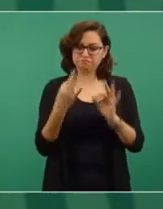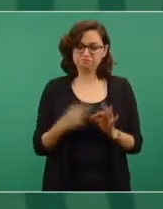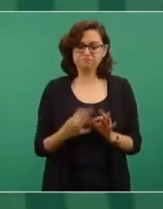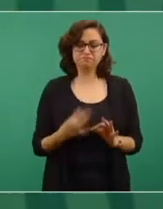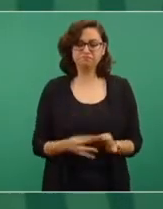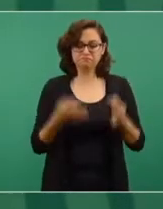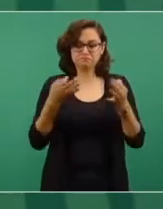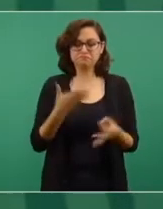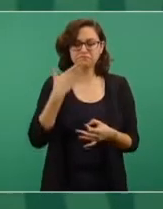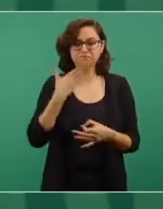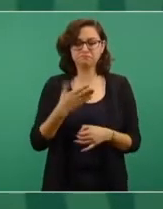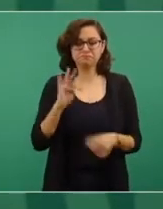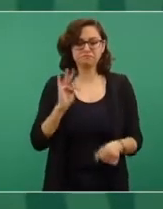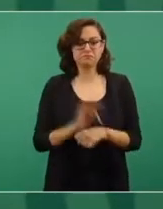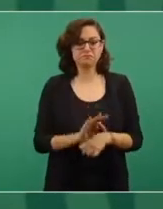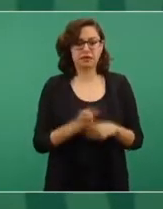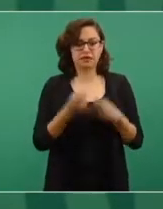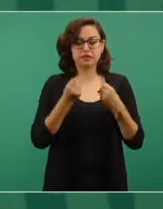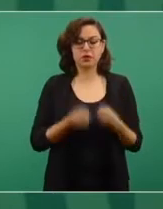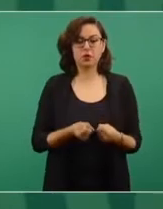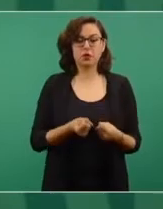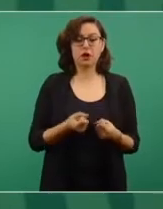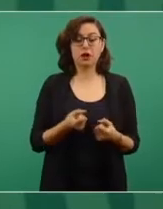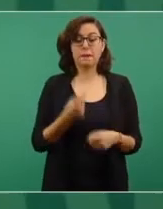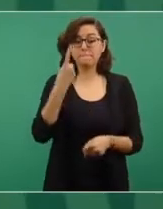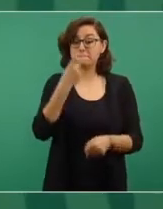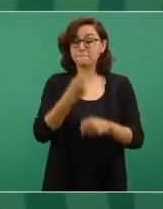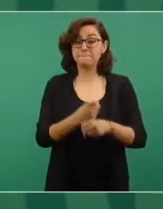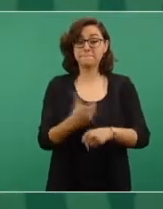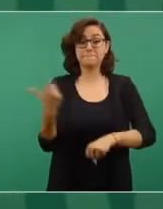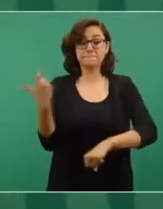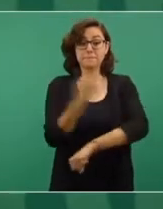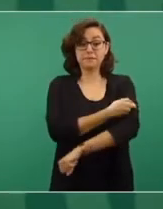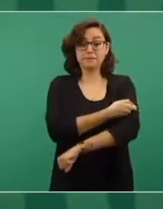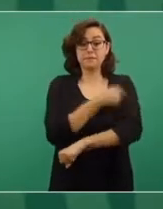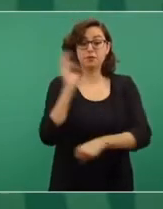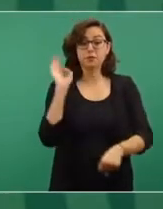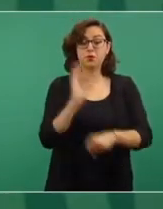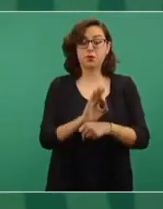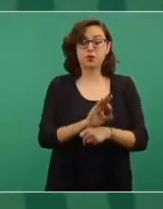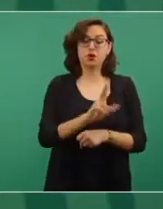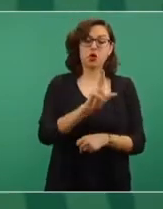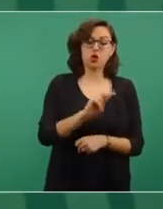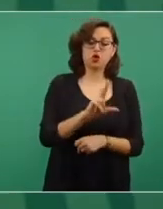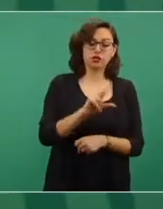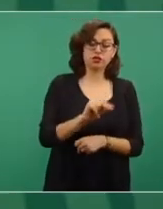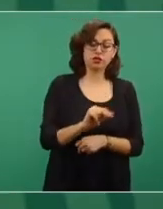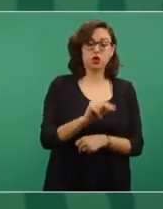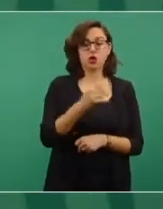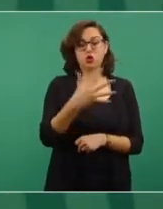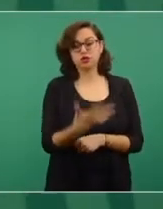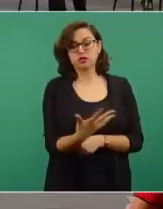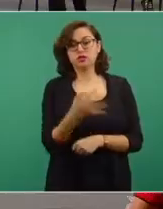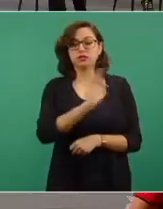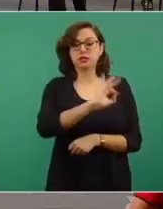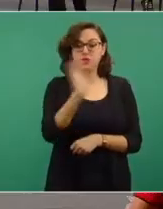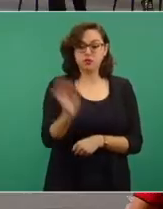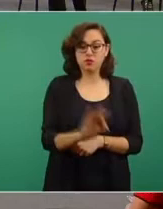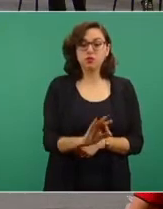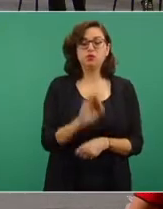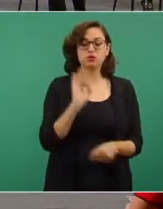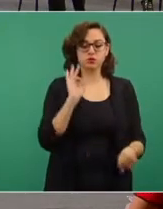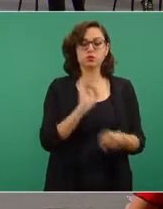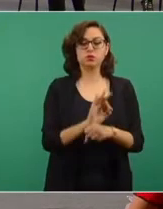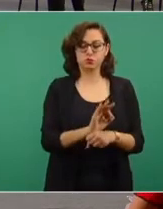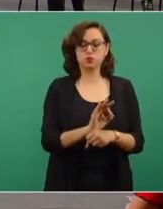seguras, y permiten ya desde la primera dosis cerca del 80-85% de la